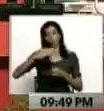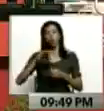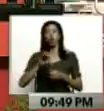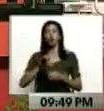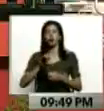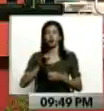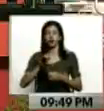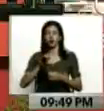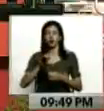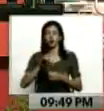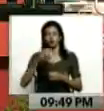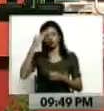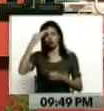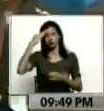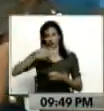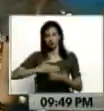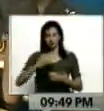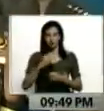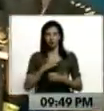gonz